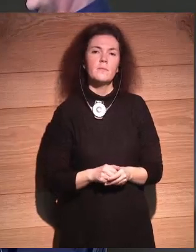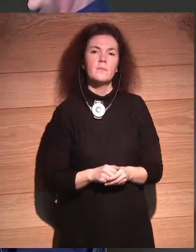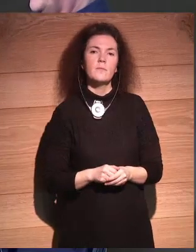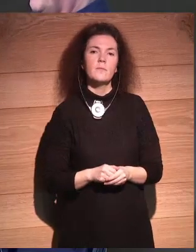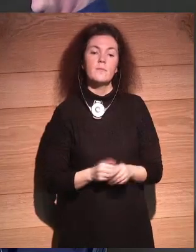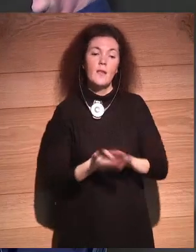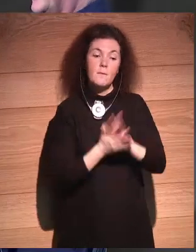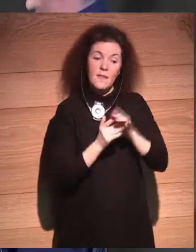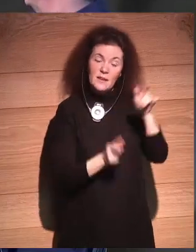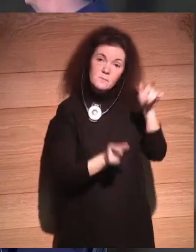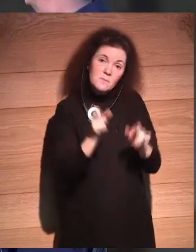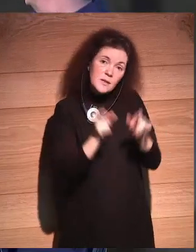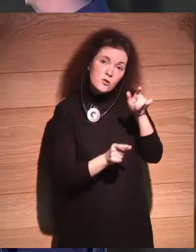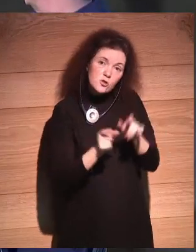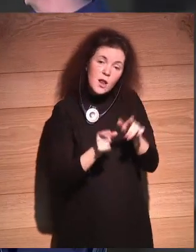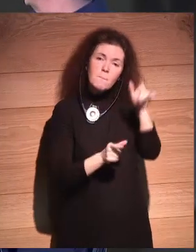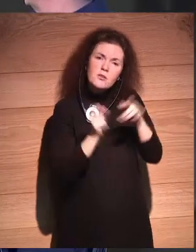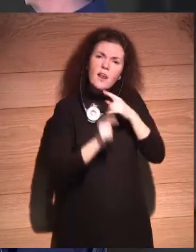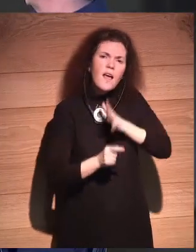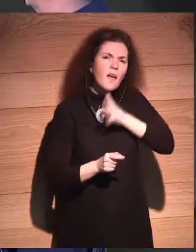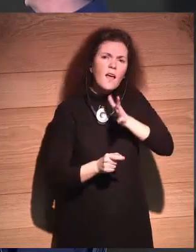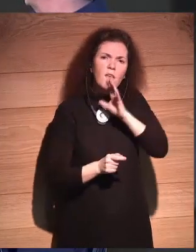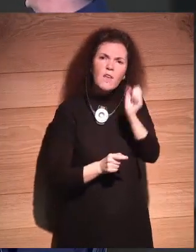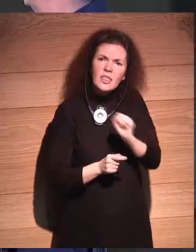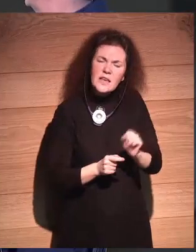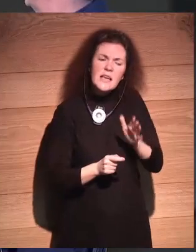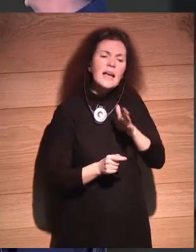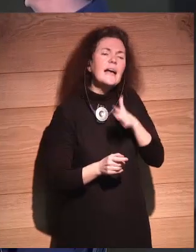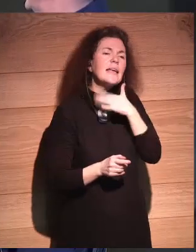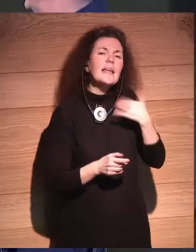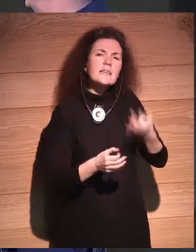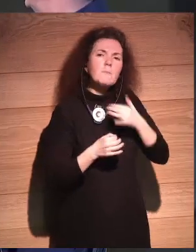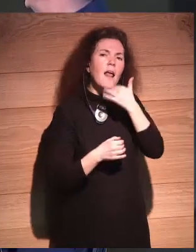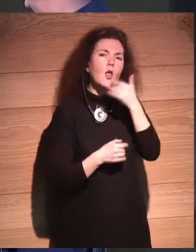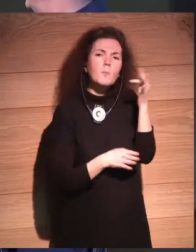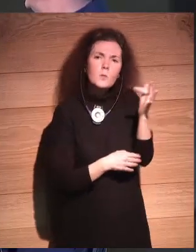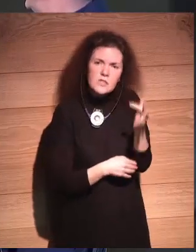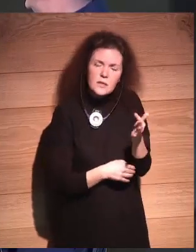Sí, cuando hablamos de esas personas, son personas fantásticas, siempre quieren hacer algo bueno.